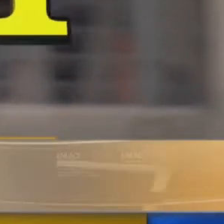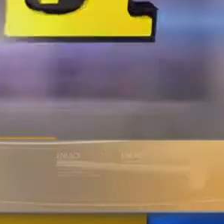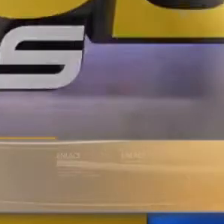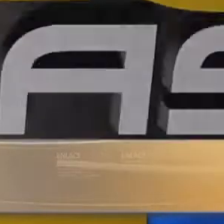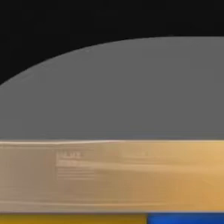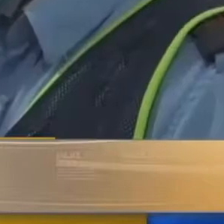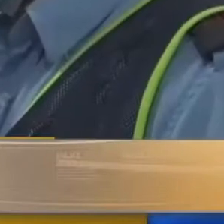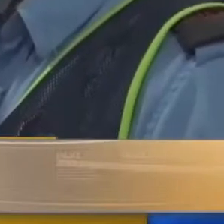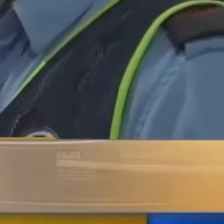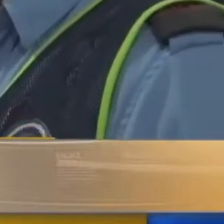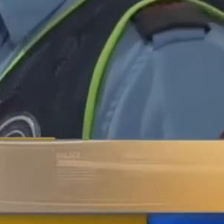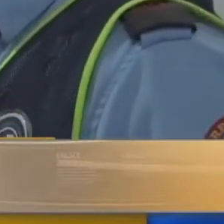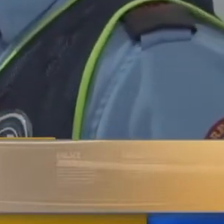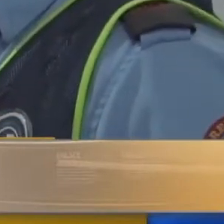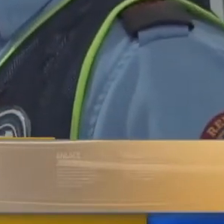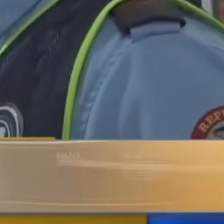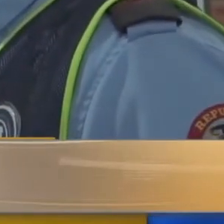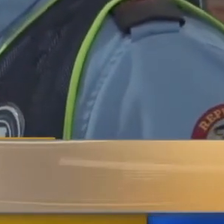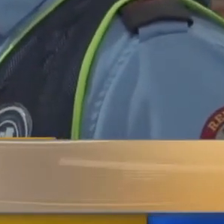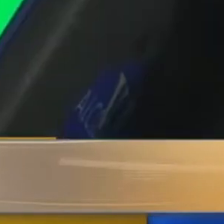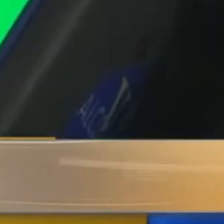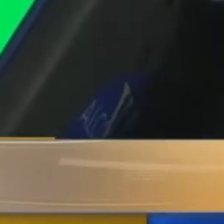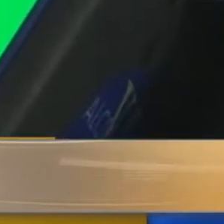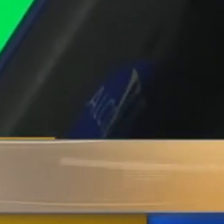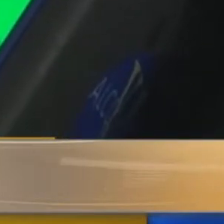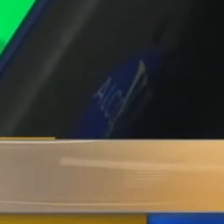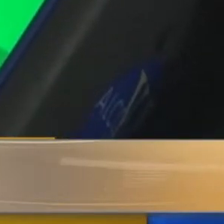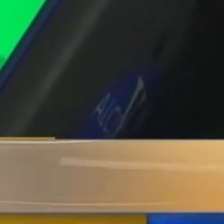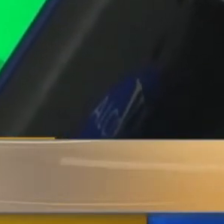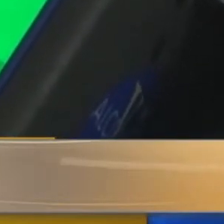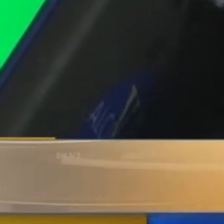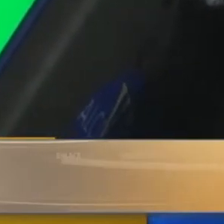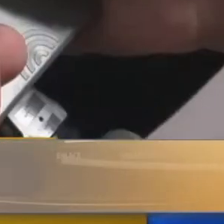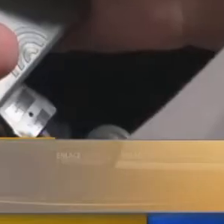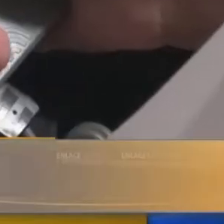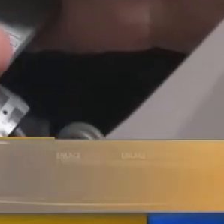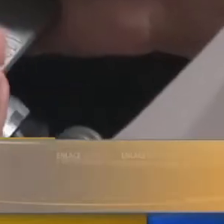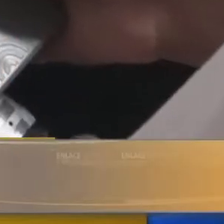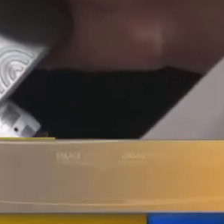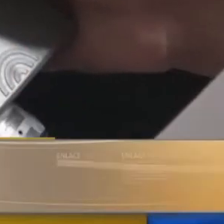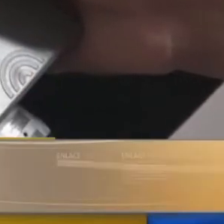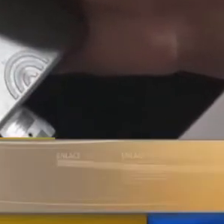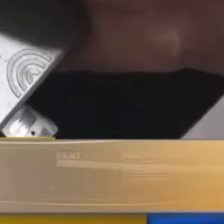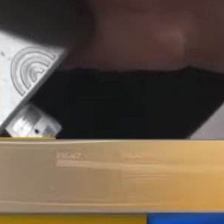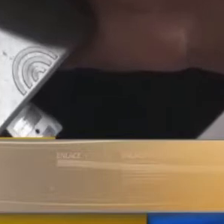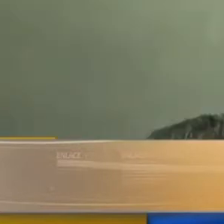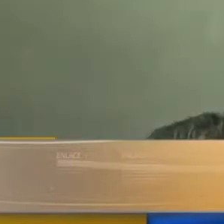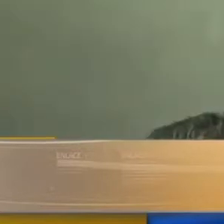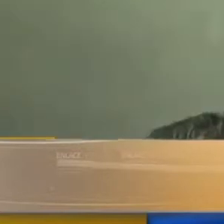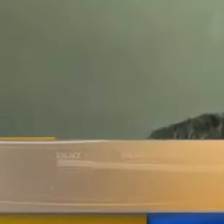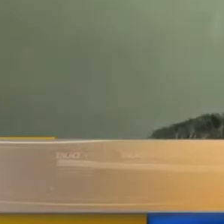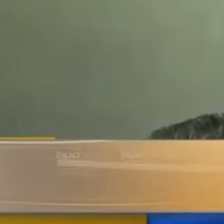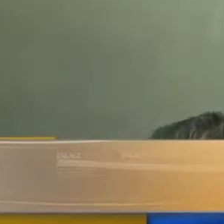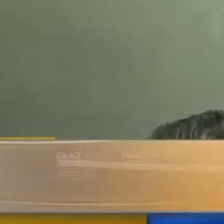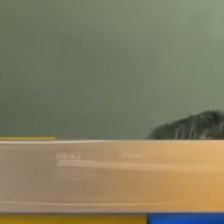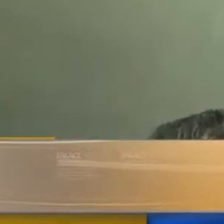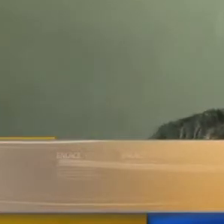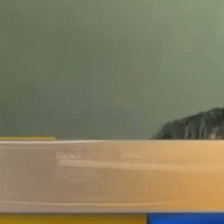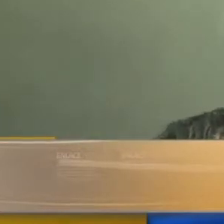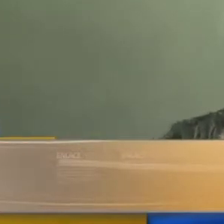presentando. 53 unidades de tránsito fueron capacitados en el manejo de alcohol sensores por parte del Politécnico ICAF de la ciudad de